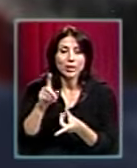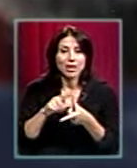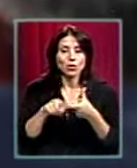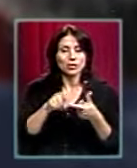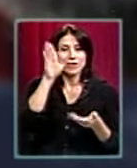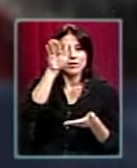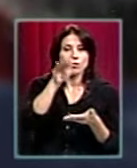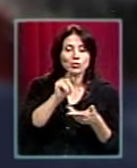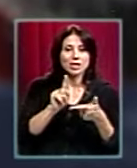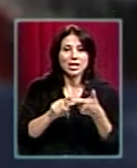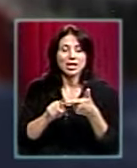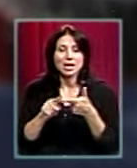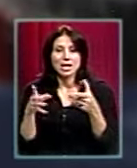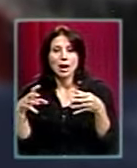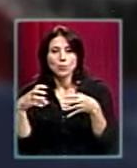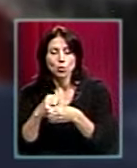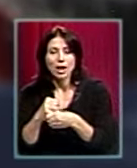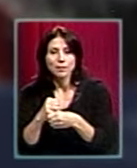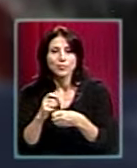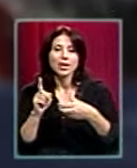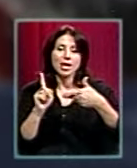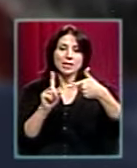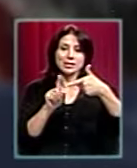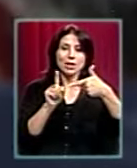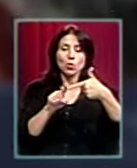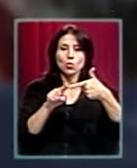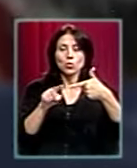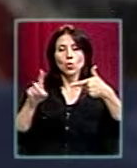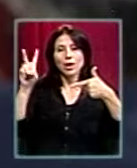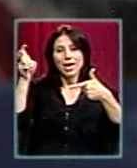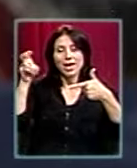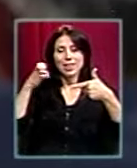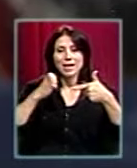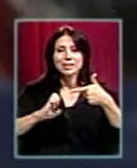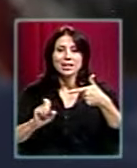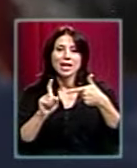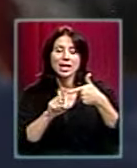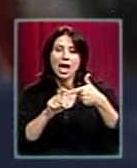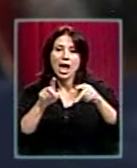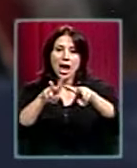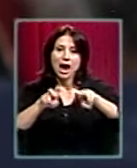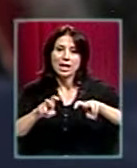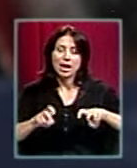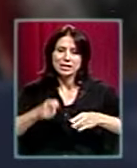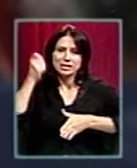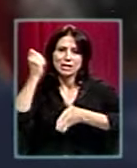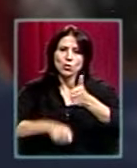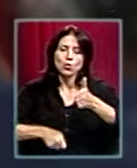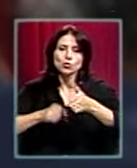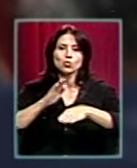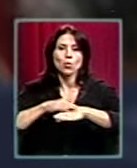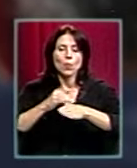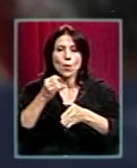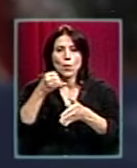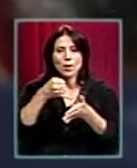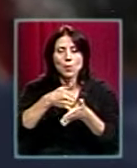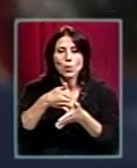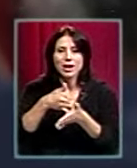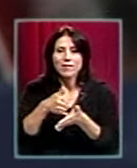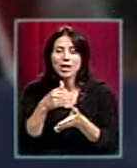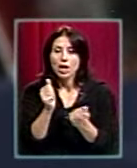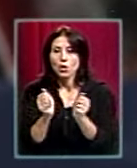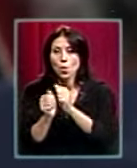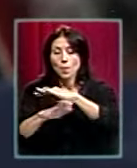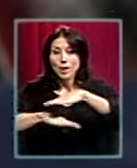es en el eje de mitigación. El segundo eje de la estrategia tiene que ver con un análisis riguroso de la vulnerabilidad y con base